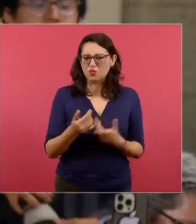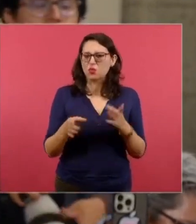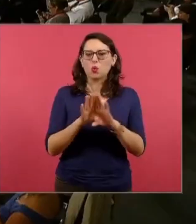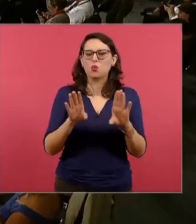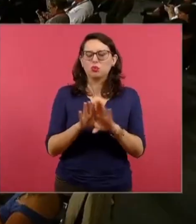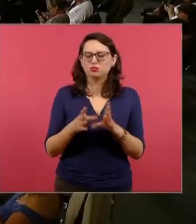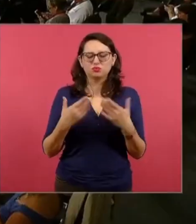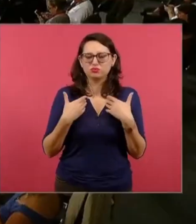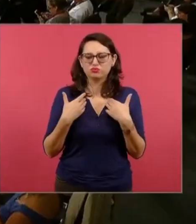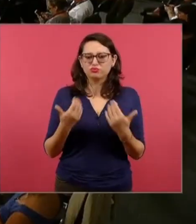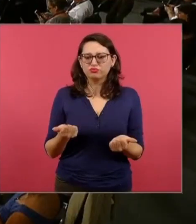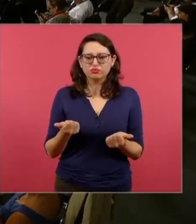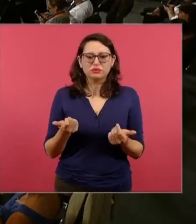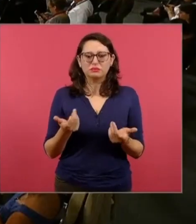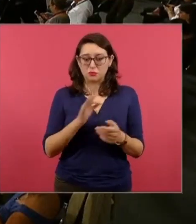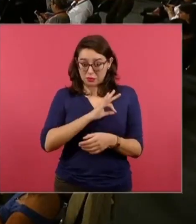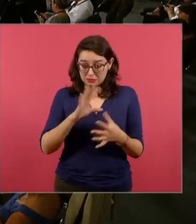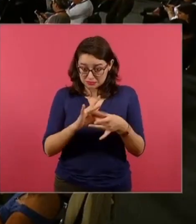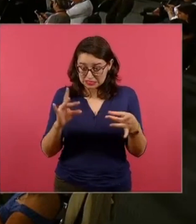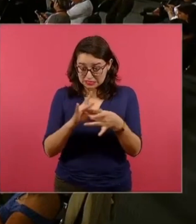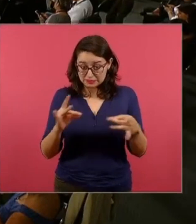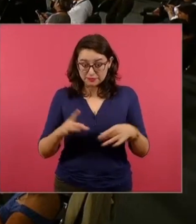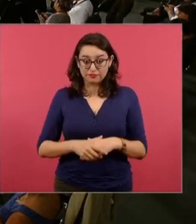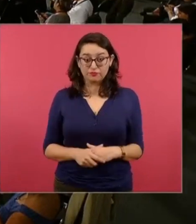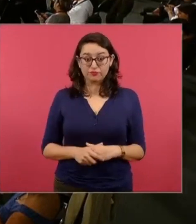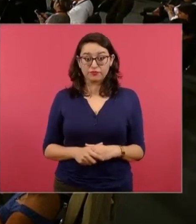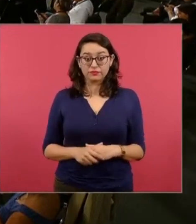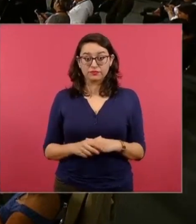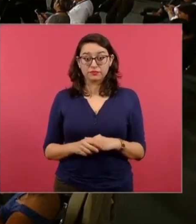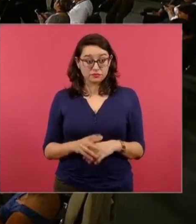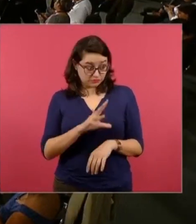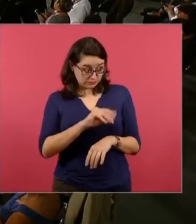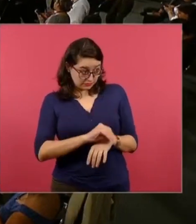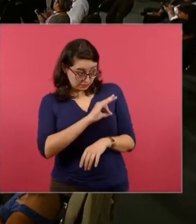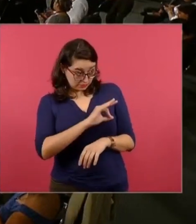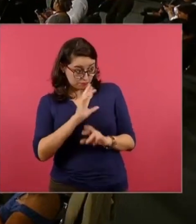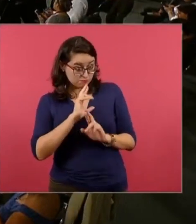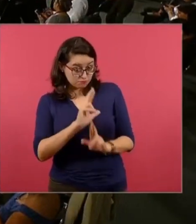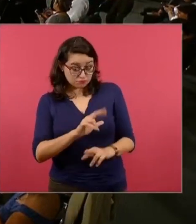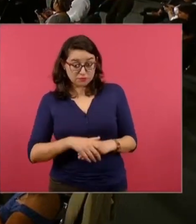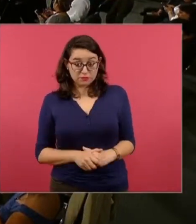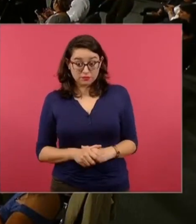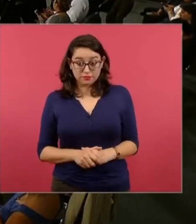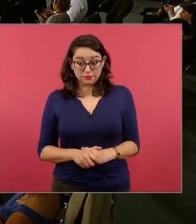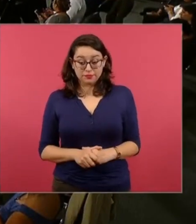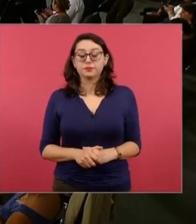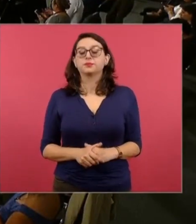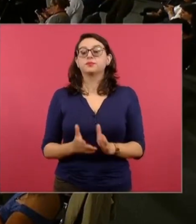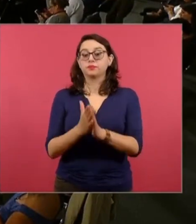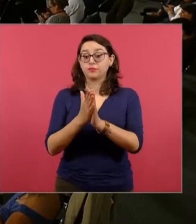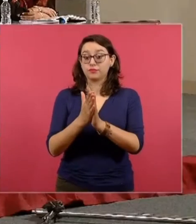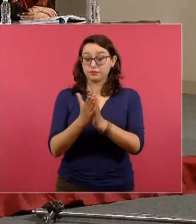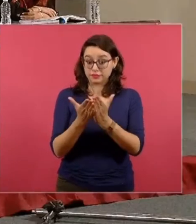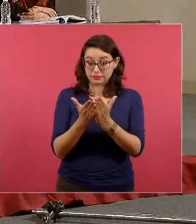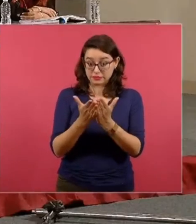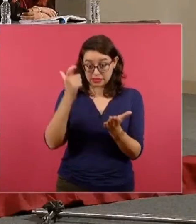texto? Gracias. Sí, ¿me permite, secretaria? Sí, es un proceso muy complejo, porque este no es un